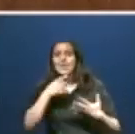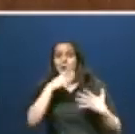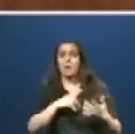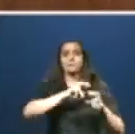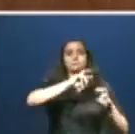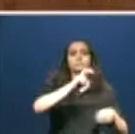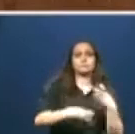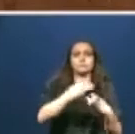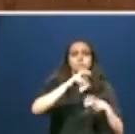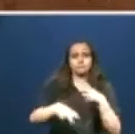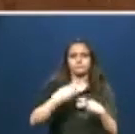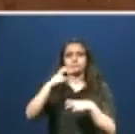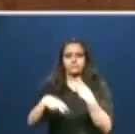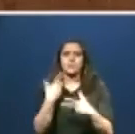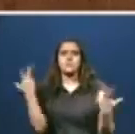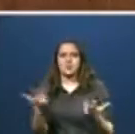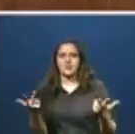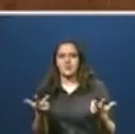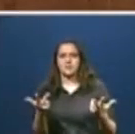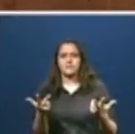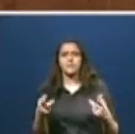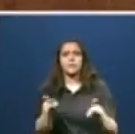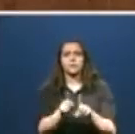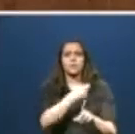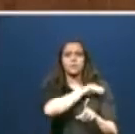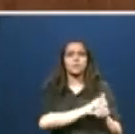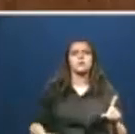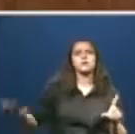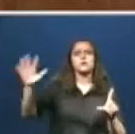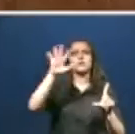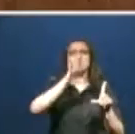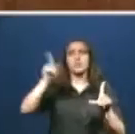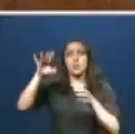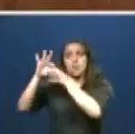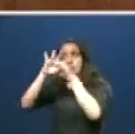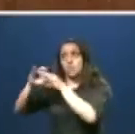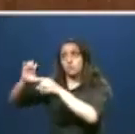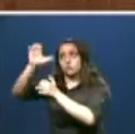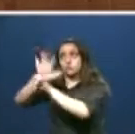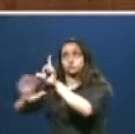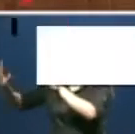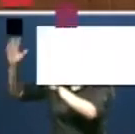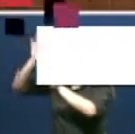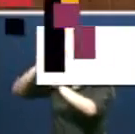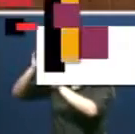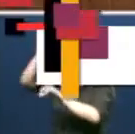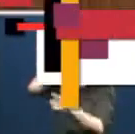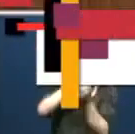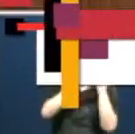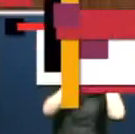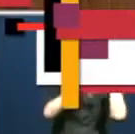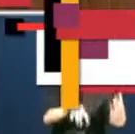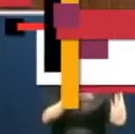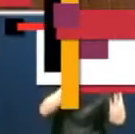al igual que el conjunto de España y también que la Unión Europea Castilla y león los Castellanos y leoneses